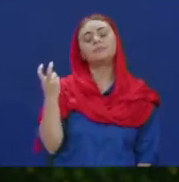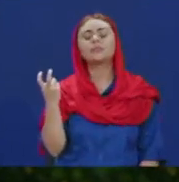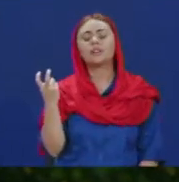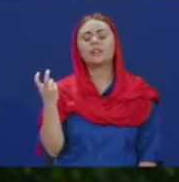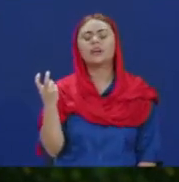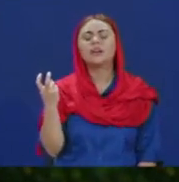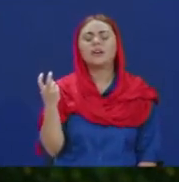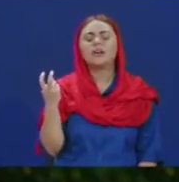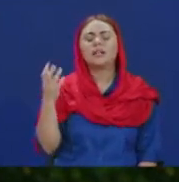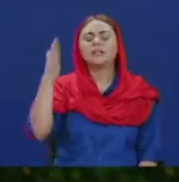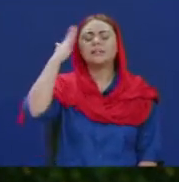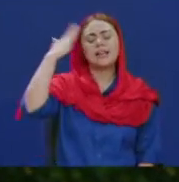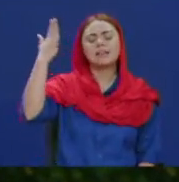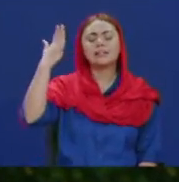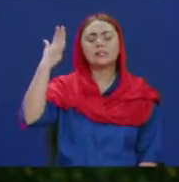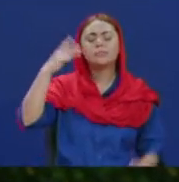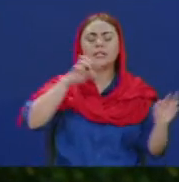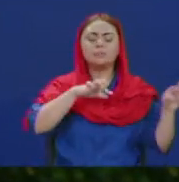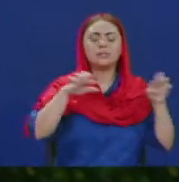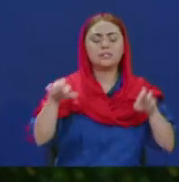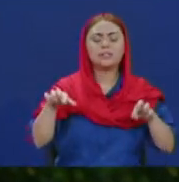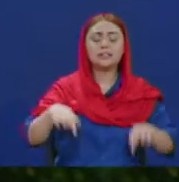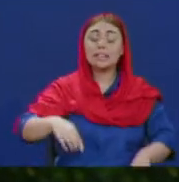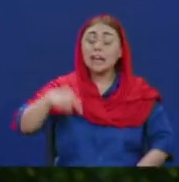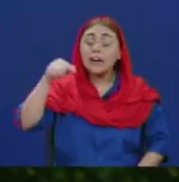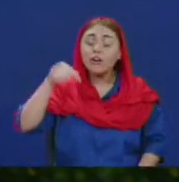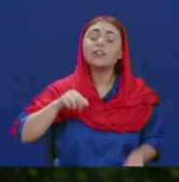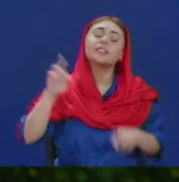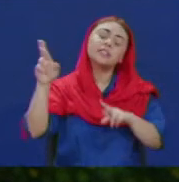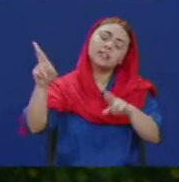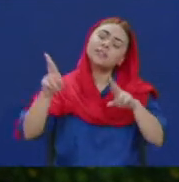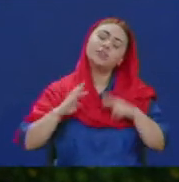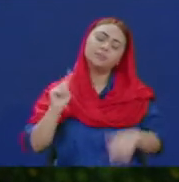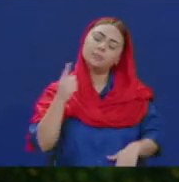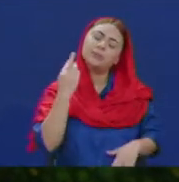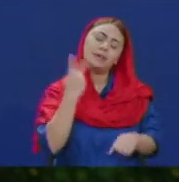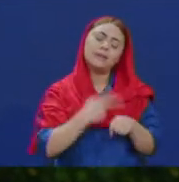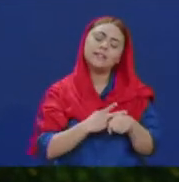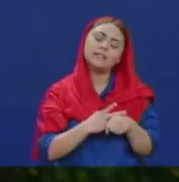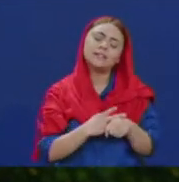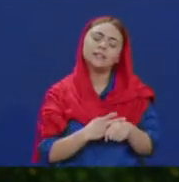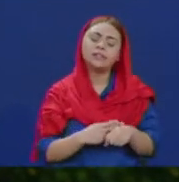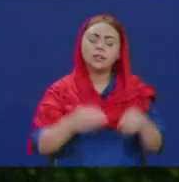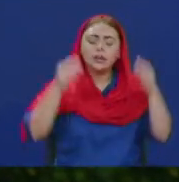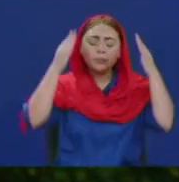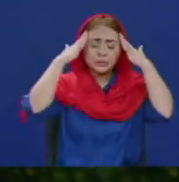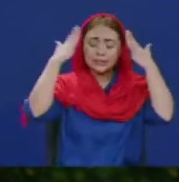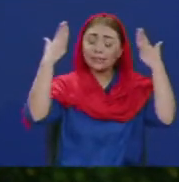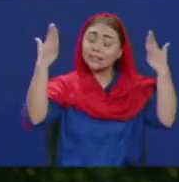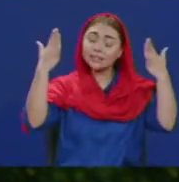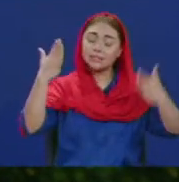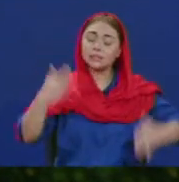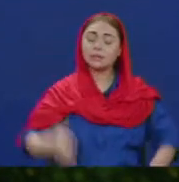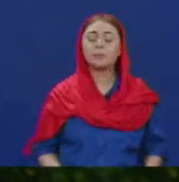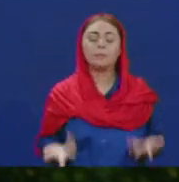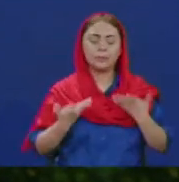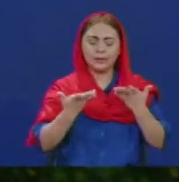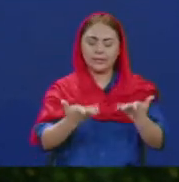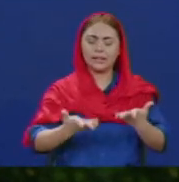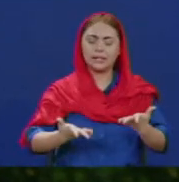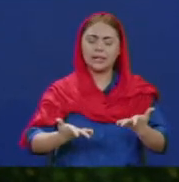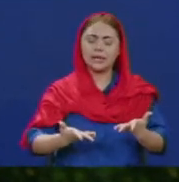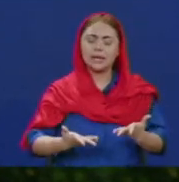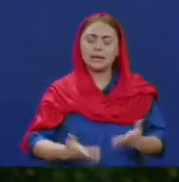Aquellos que están recibiéndote a ti por primera vez, yo te ruego, Señor, que se dé ese milagro del nuevo nacimiento en sus vidas, en